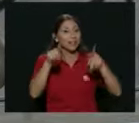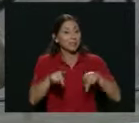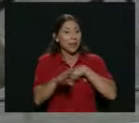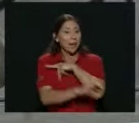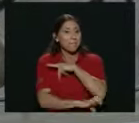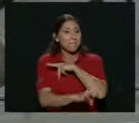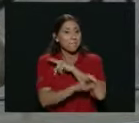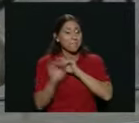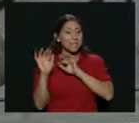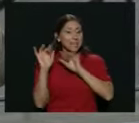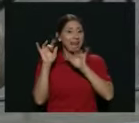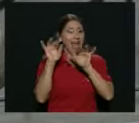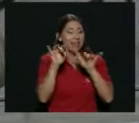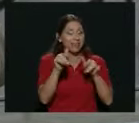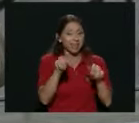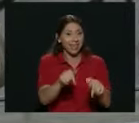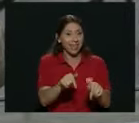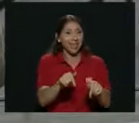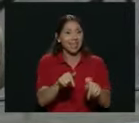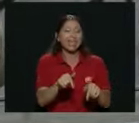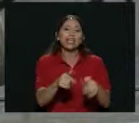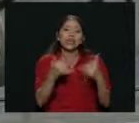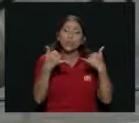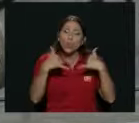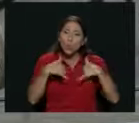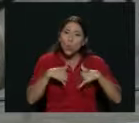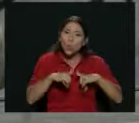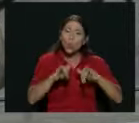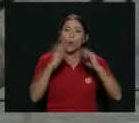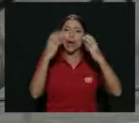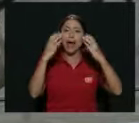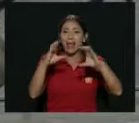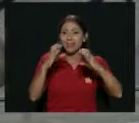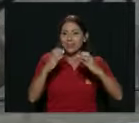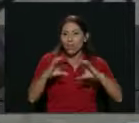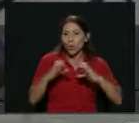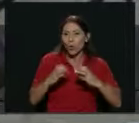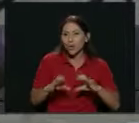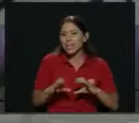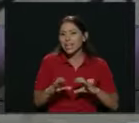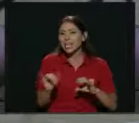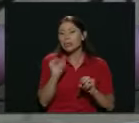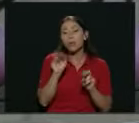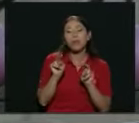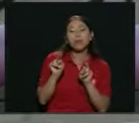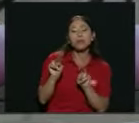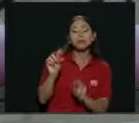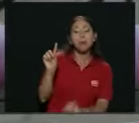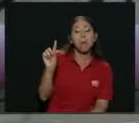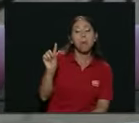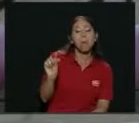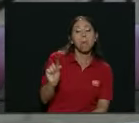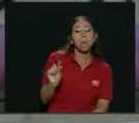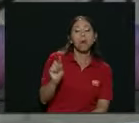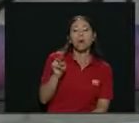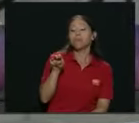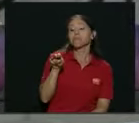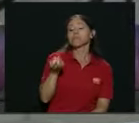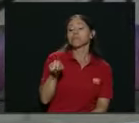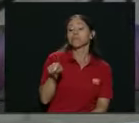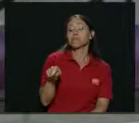arriba a nuestro país sigue estando bajo ciertas categorías de minimización